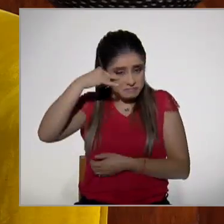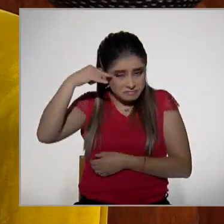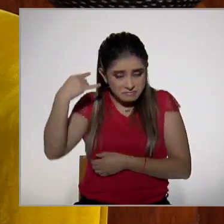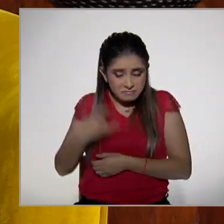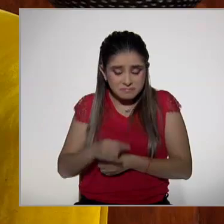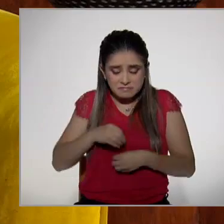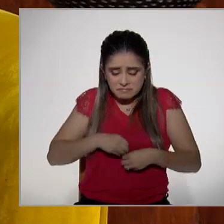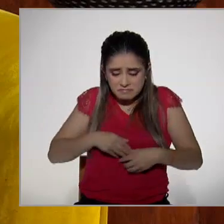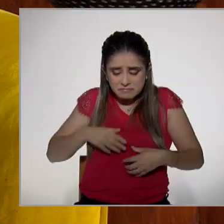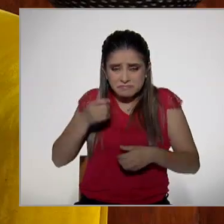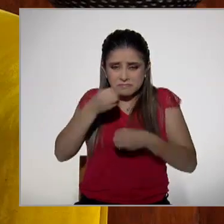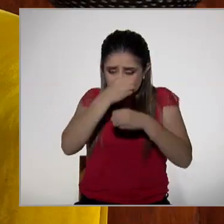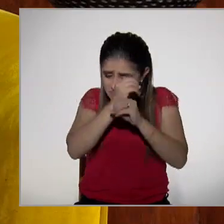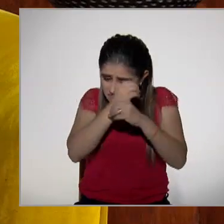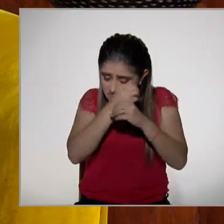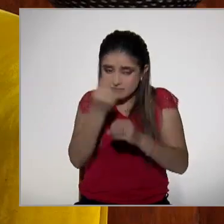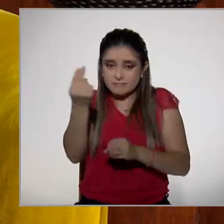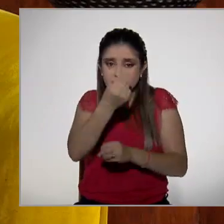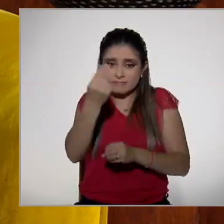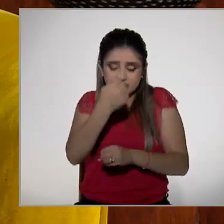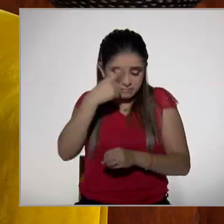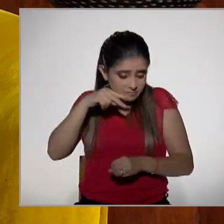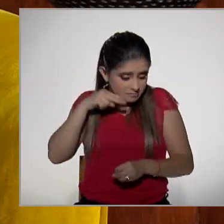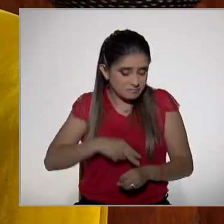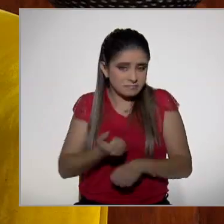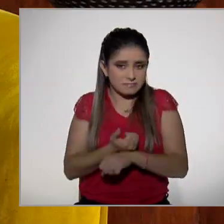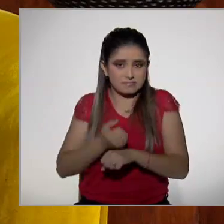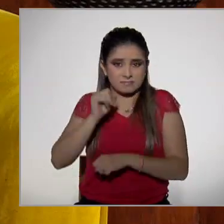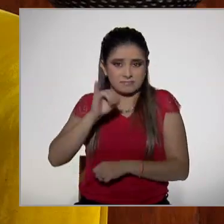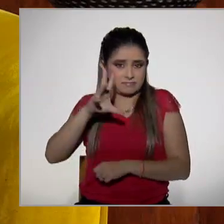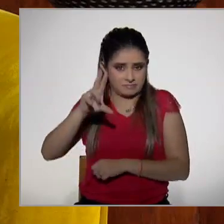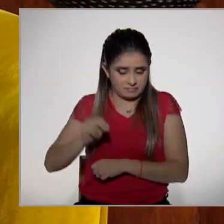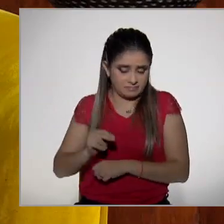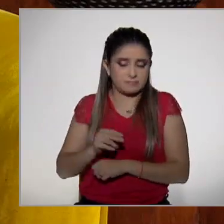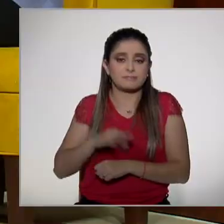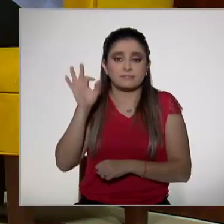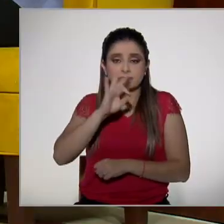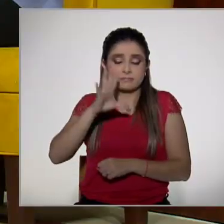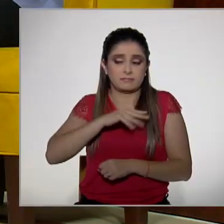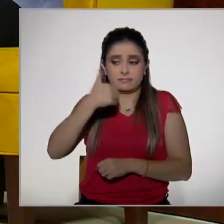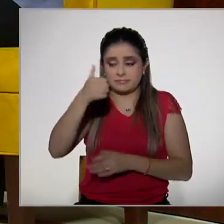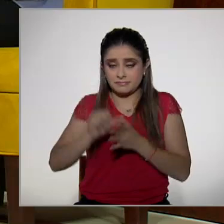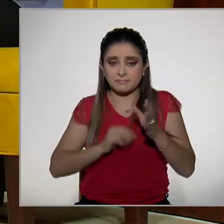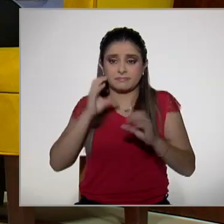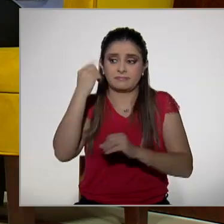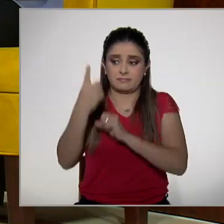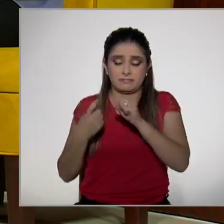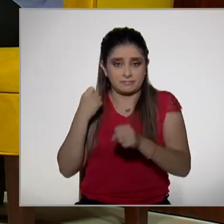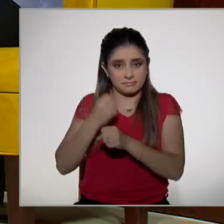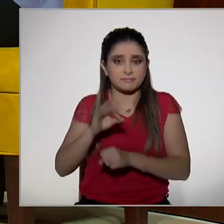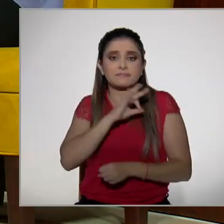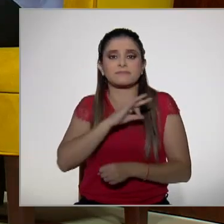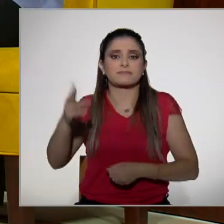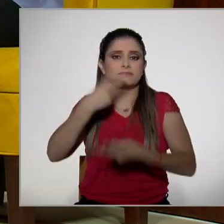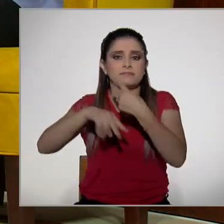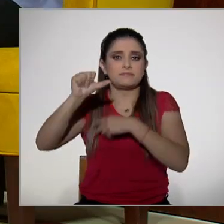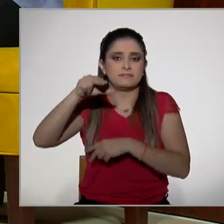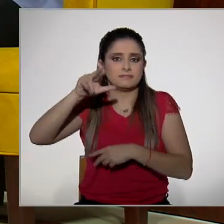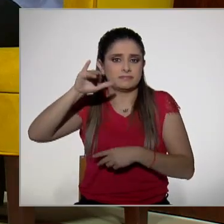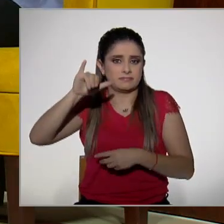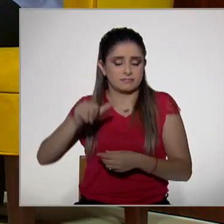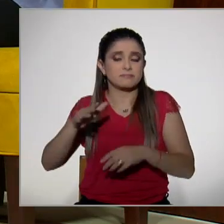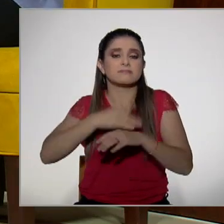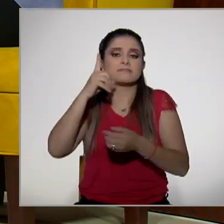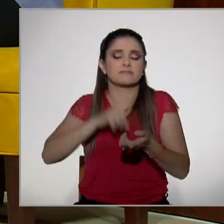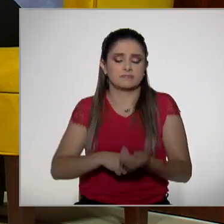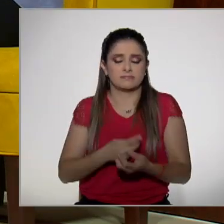es decir no es visible y al ser de forma crónica en seis meses un año puede dar entonces anemia pero por deficiencia de